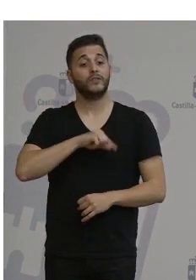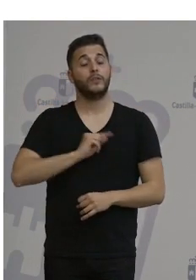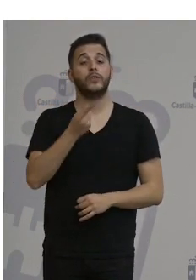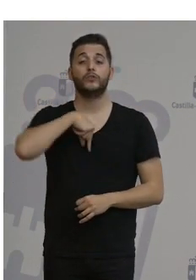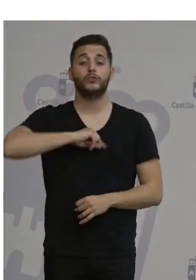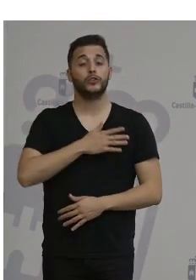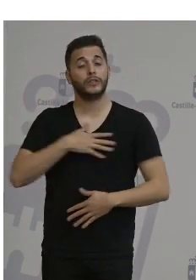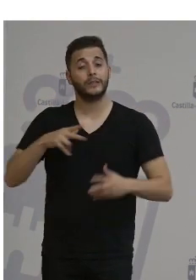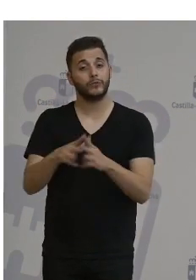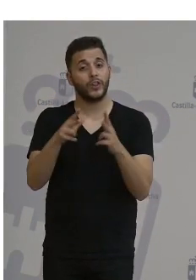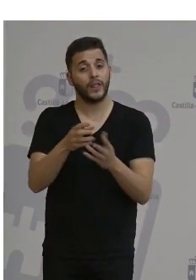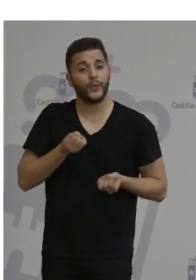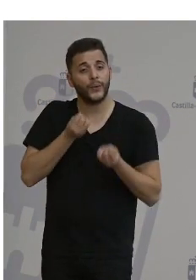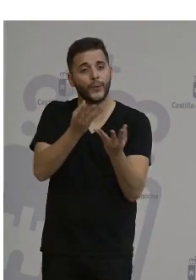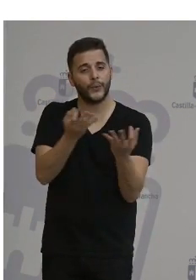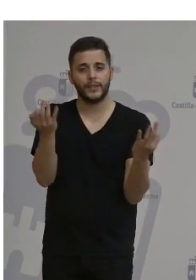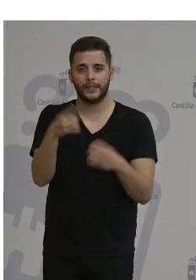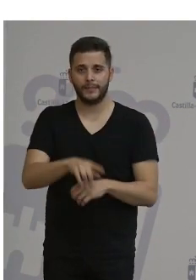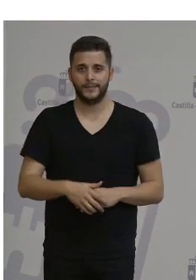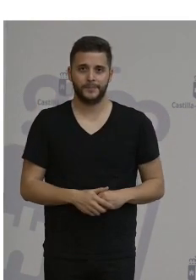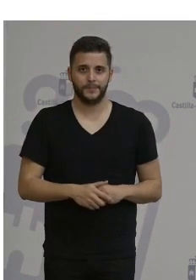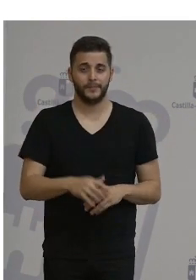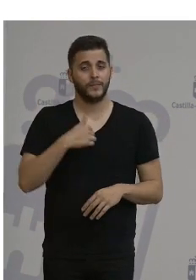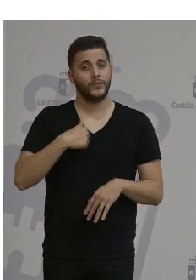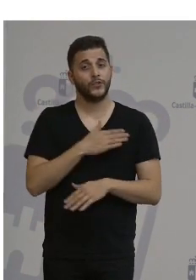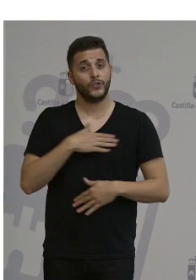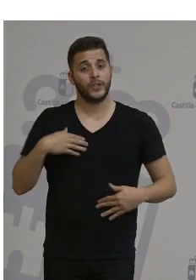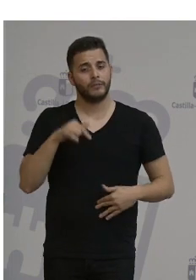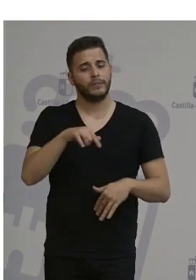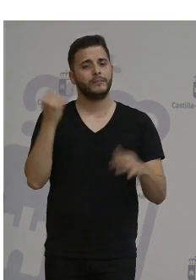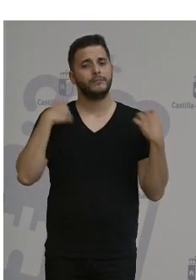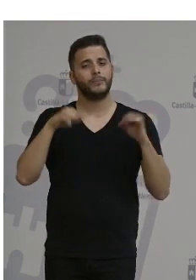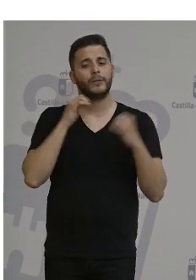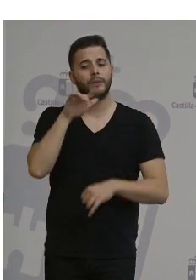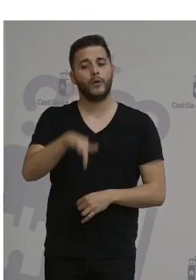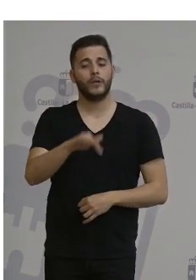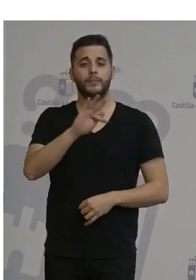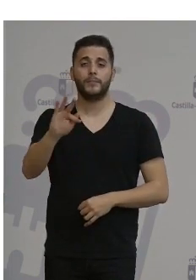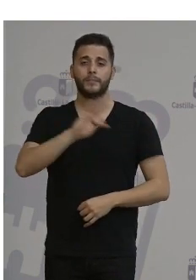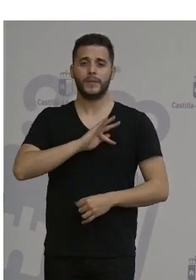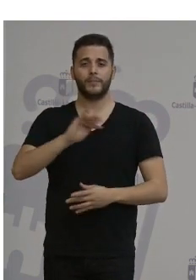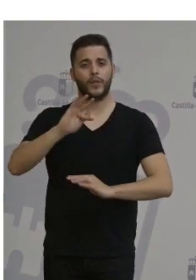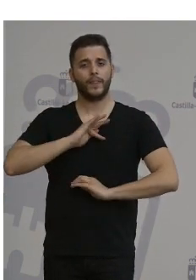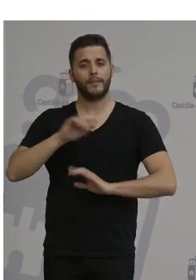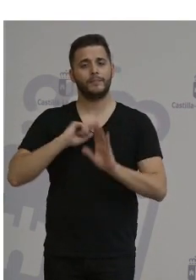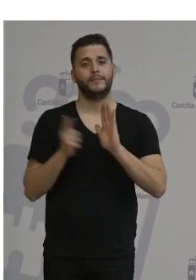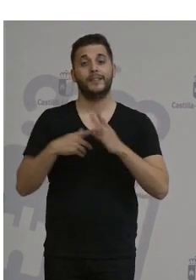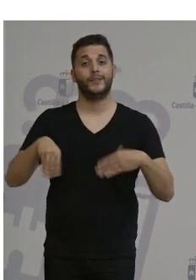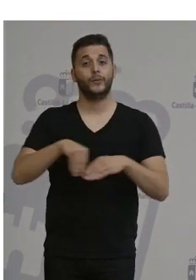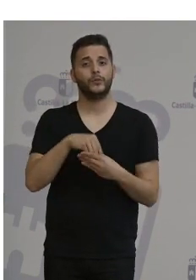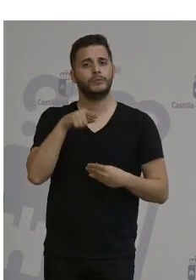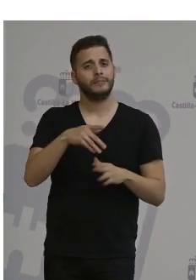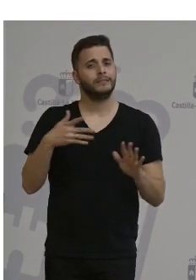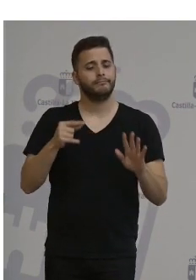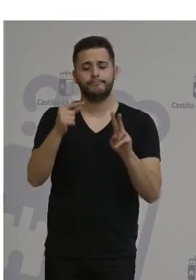trasladar a la sociedad. Quiero significar que esta práctica, por la que recibimos el reconocimiento de plena inclusión, se basa en los dos